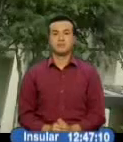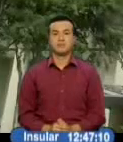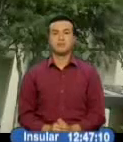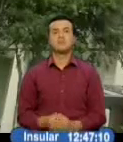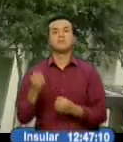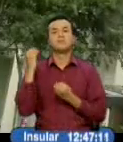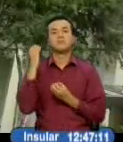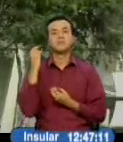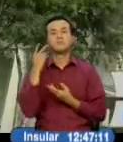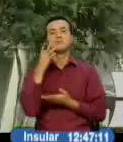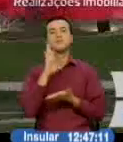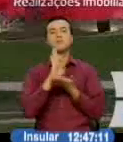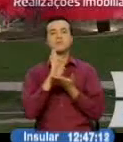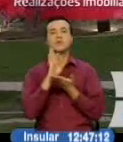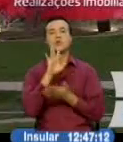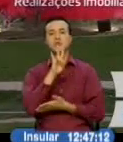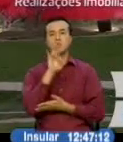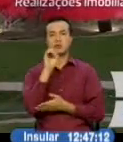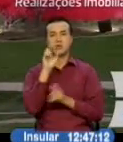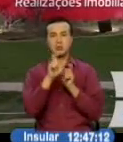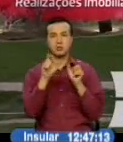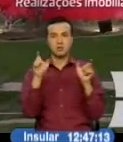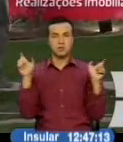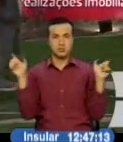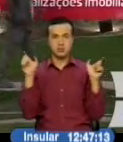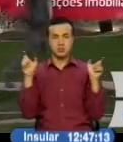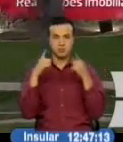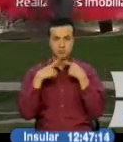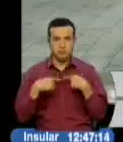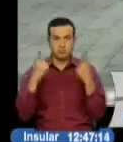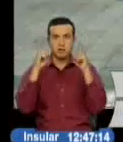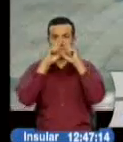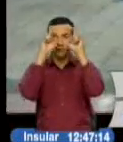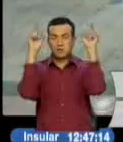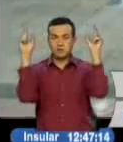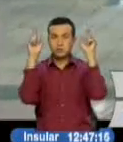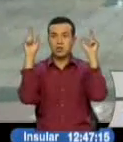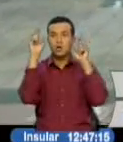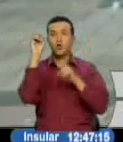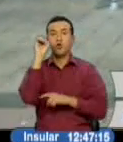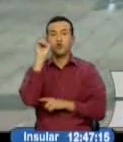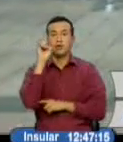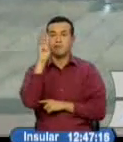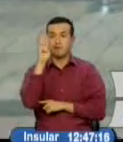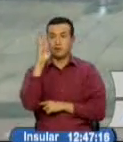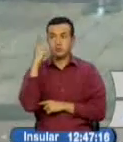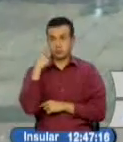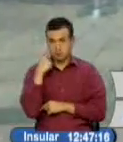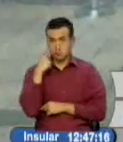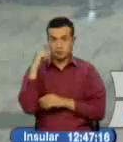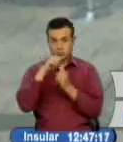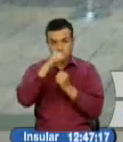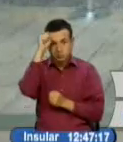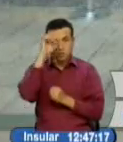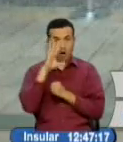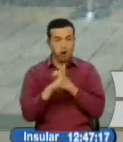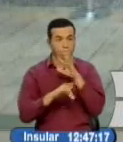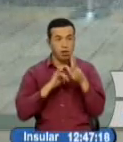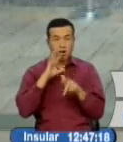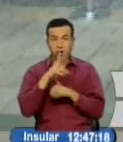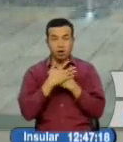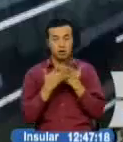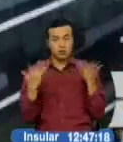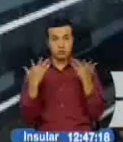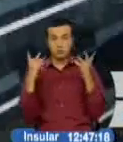La información y los testimonios de más de 70 ejecutivos delatores de la empresa Odebrecht y datos de la operación Lavallato que permitió descubrir la red de corrupción implementada